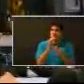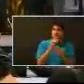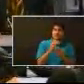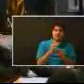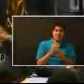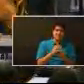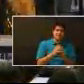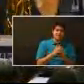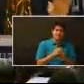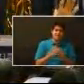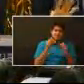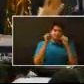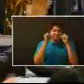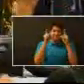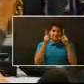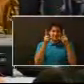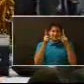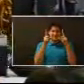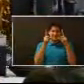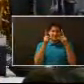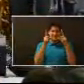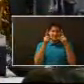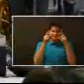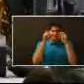Jesús, despiértate,